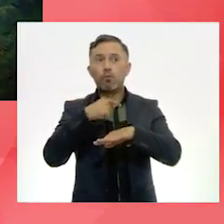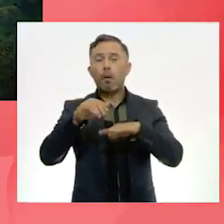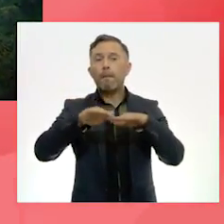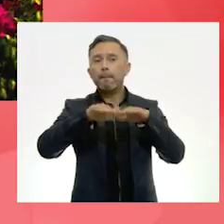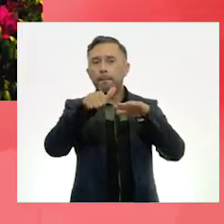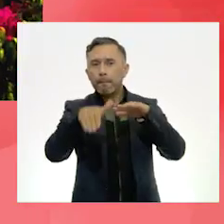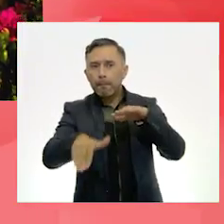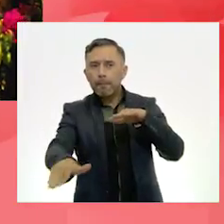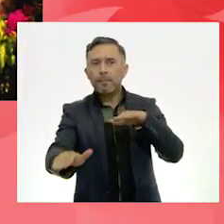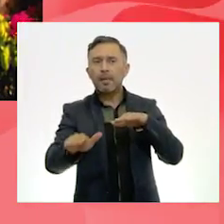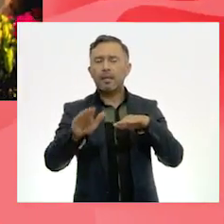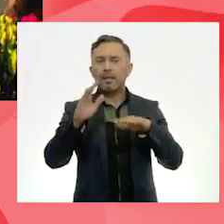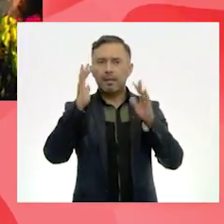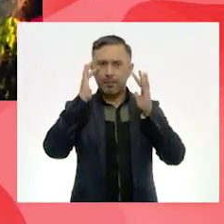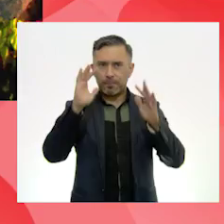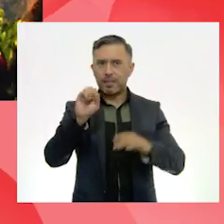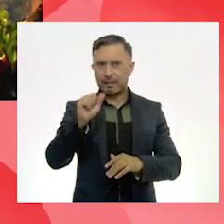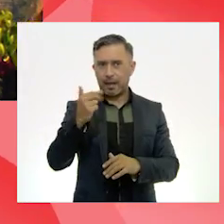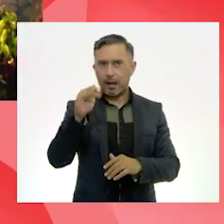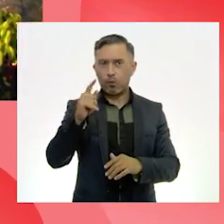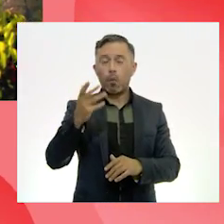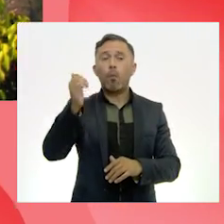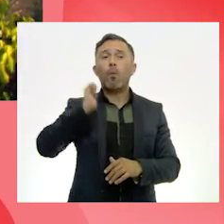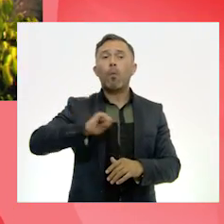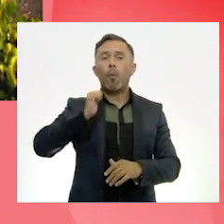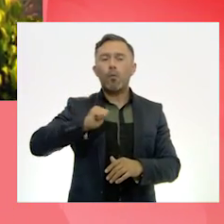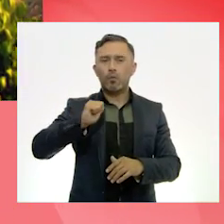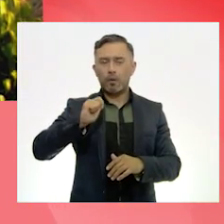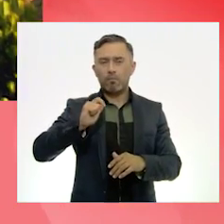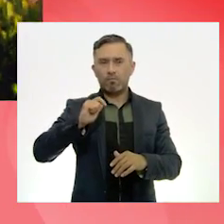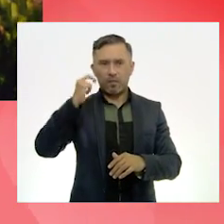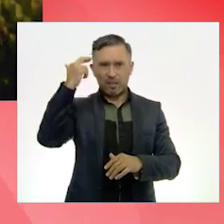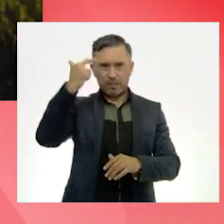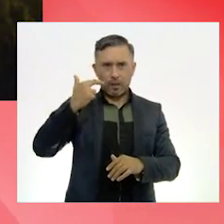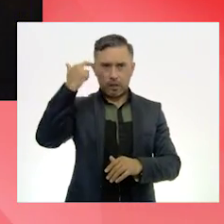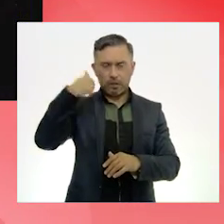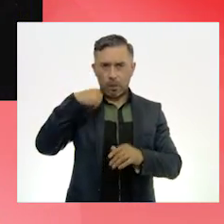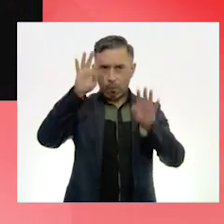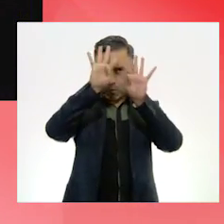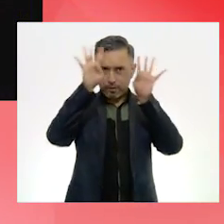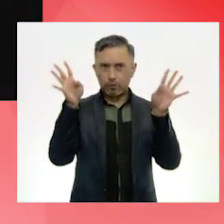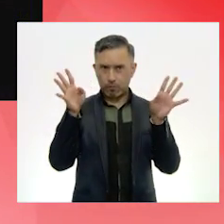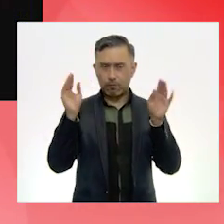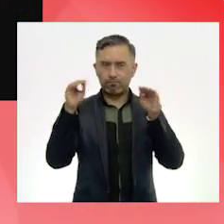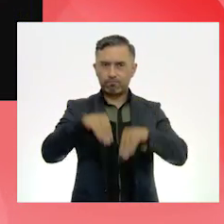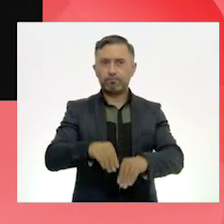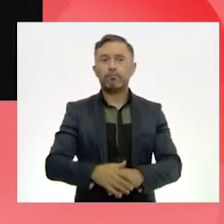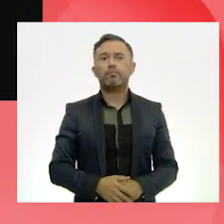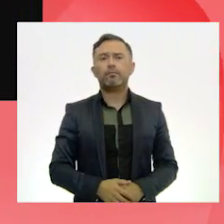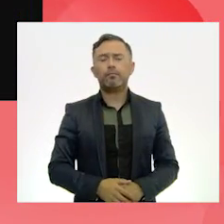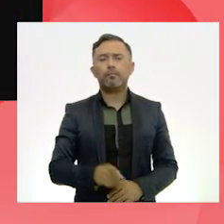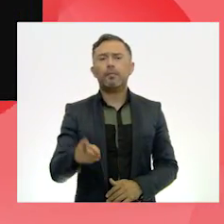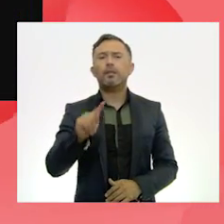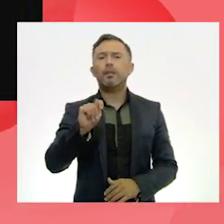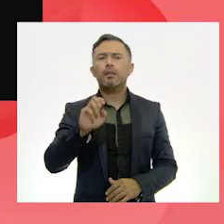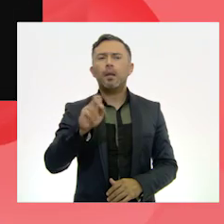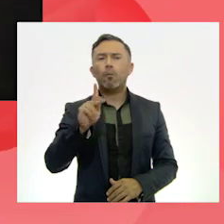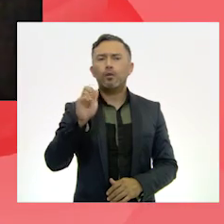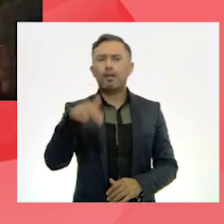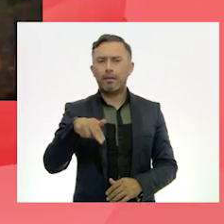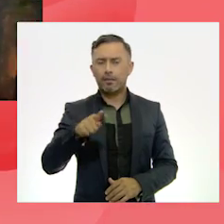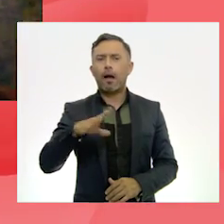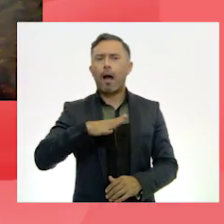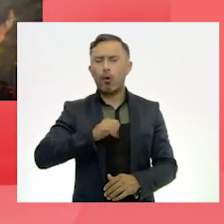Sagrado, donde solía meditar el emperador Moctezuma. En Tepoztlán también se encuentra la pirámide